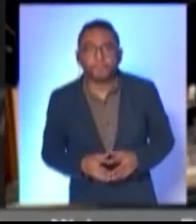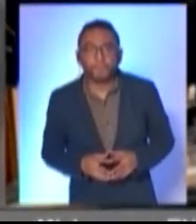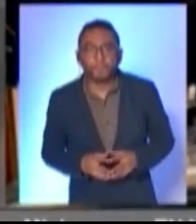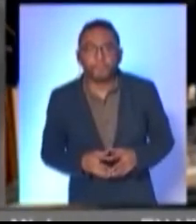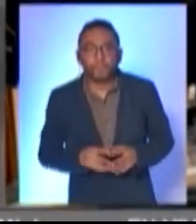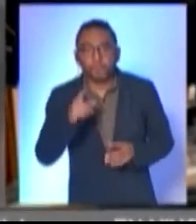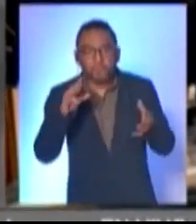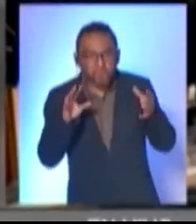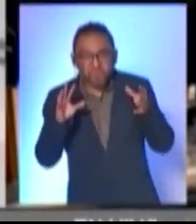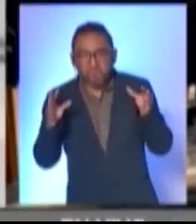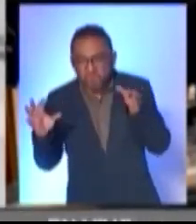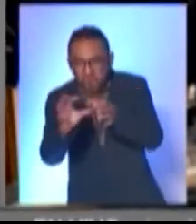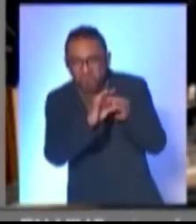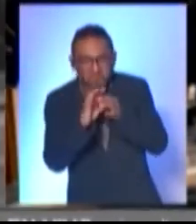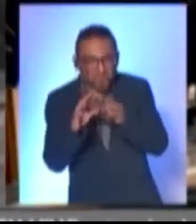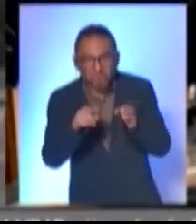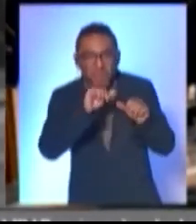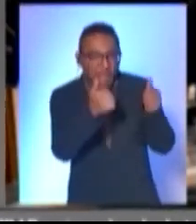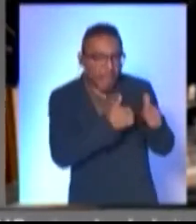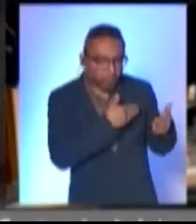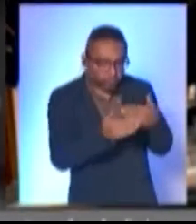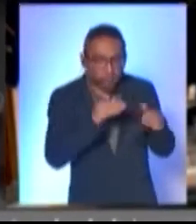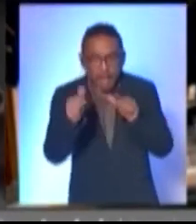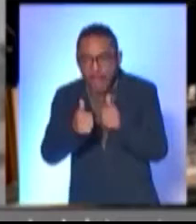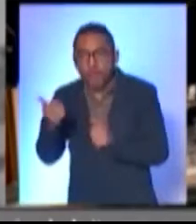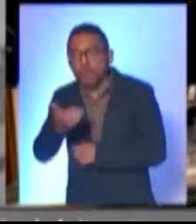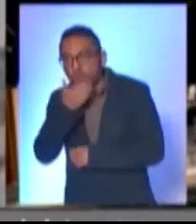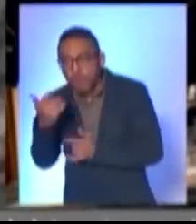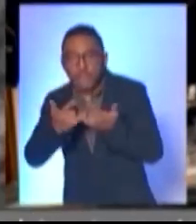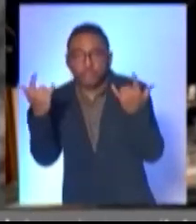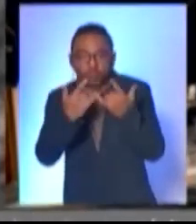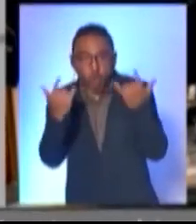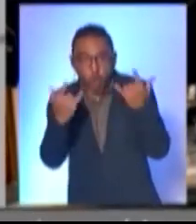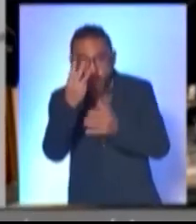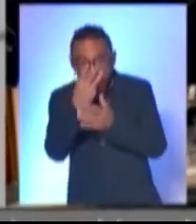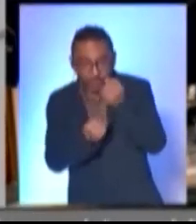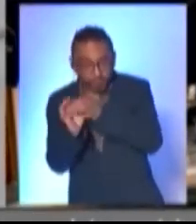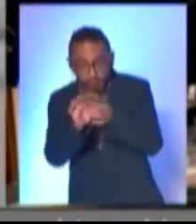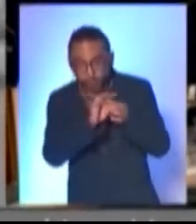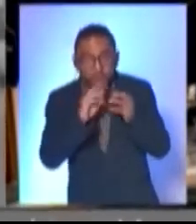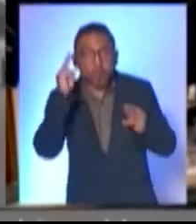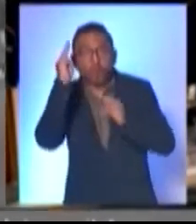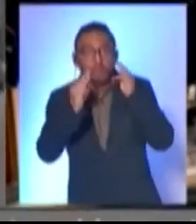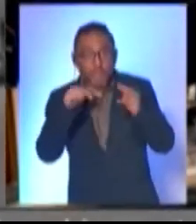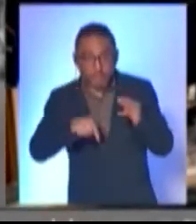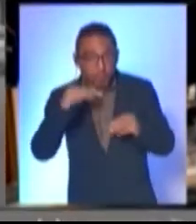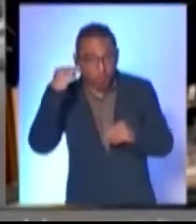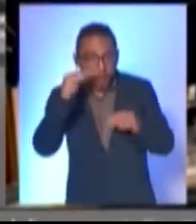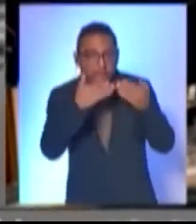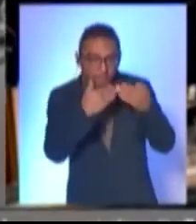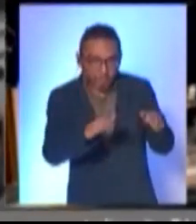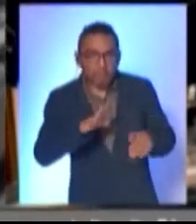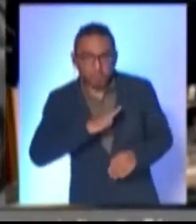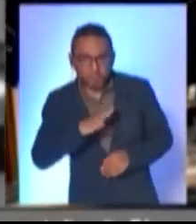Una mezcla de arte contemporáneo, arte tradicional e historia se conjuga en los museos que están abiertos en Morelia, como por ejemplo